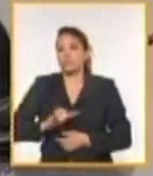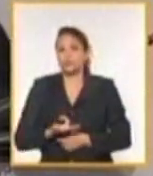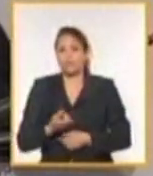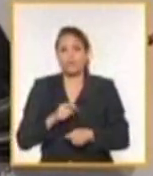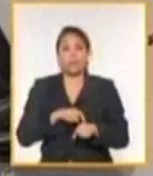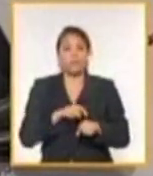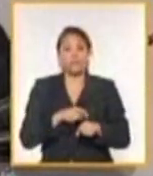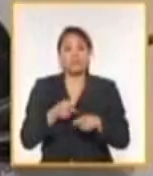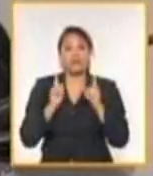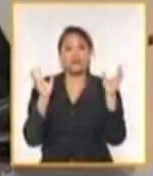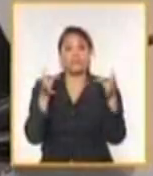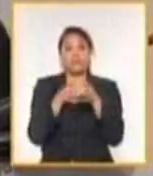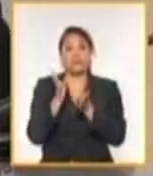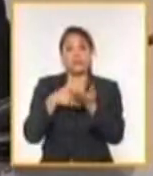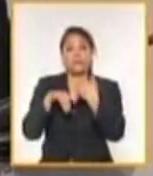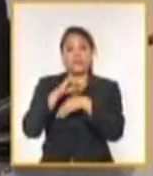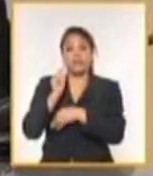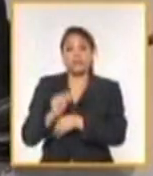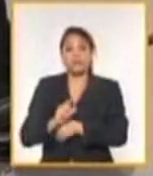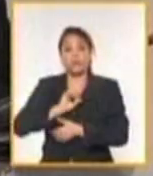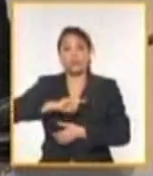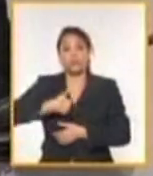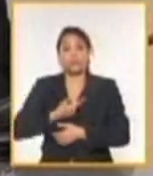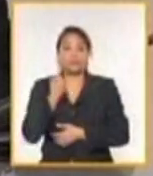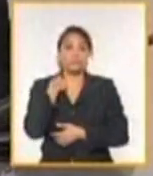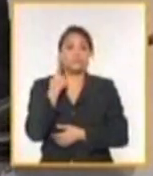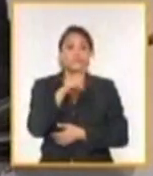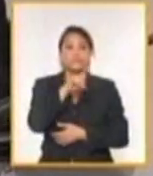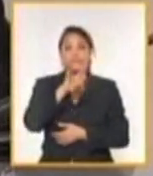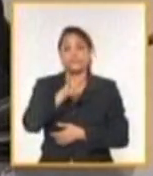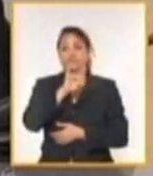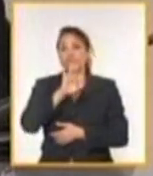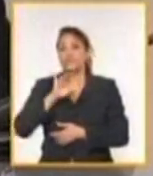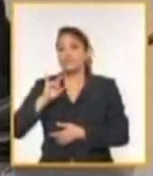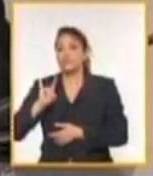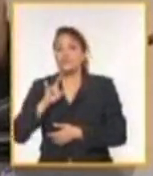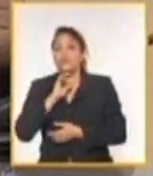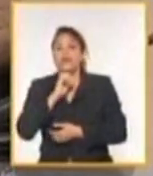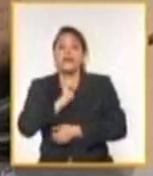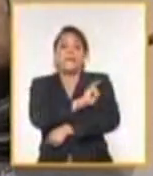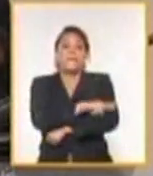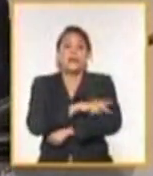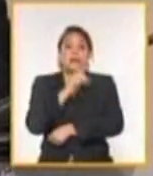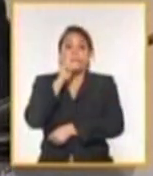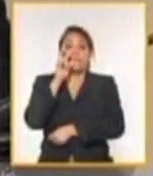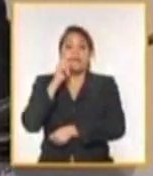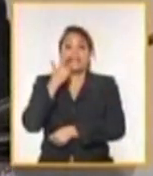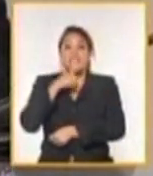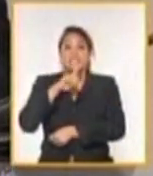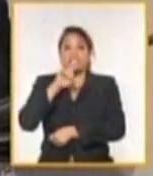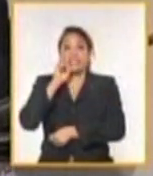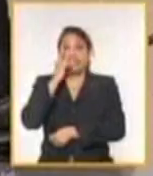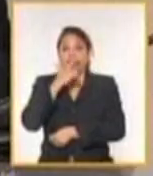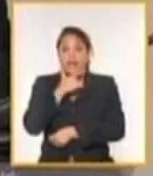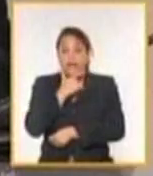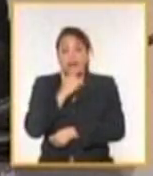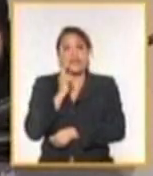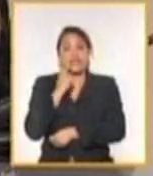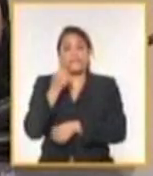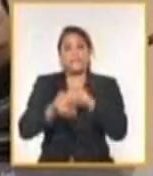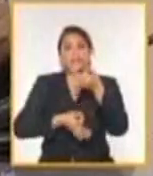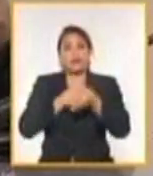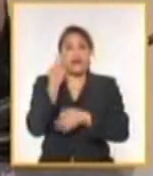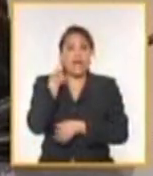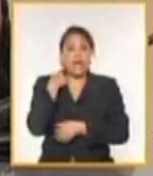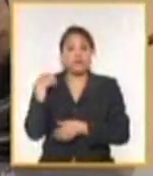reunión de ministros de cultura en el año 1989 en Brasilia, Har decía: en los años que vivimos se decide